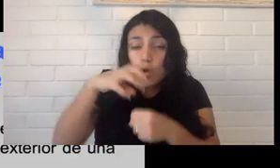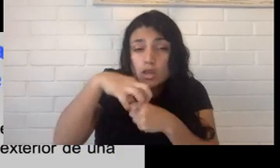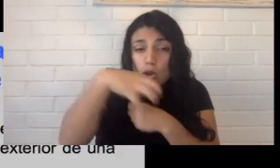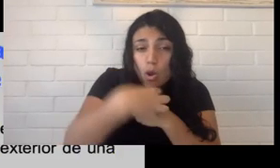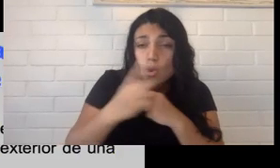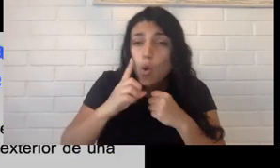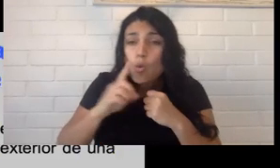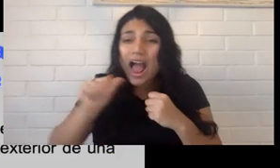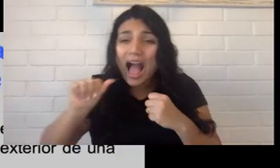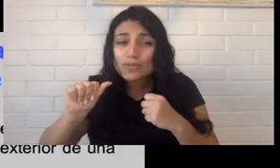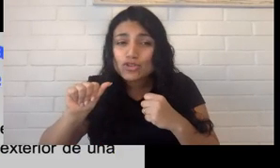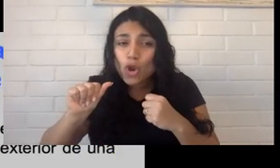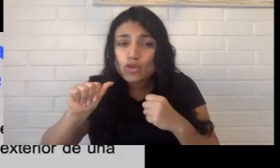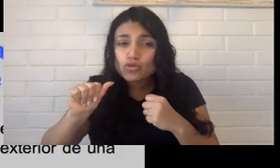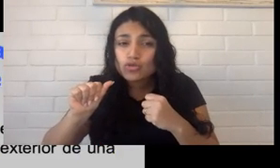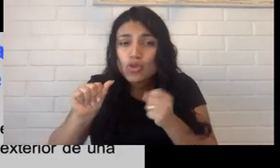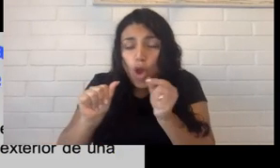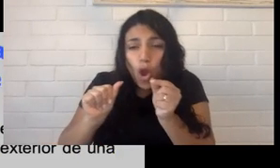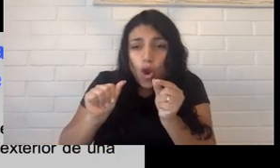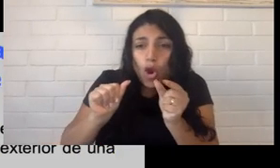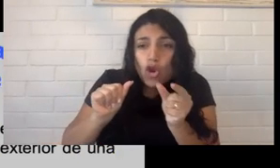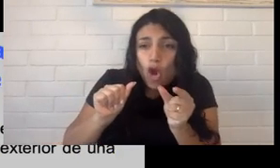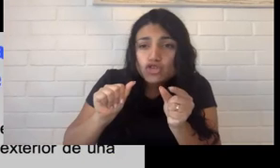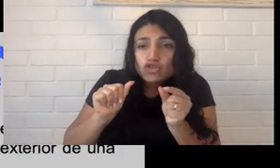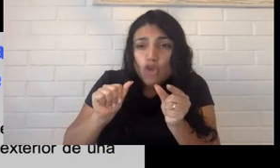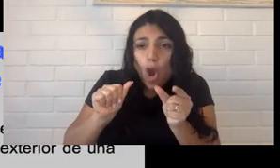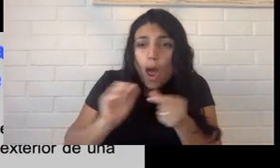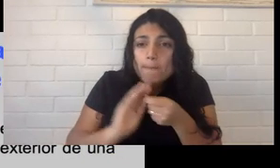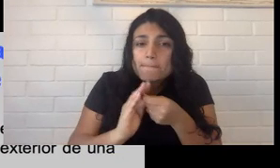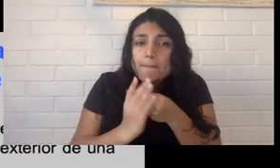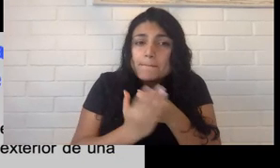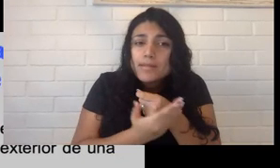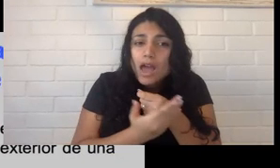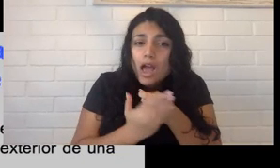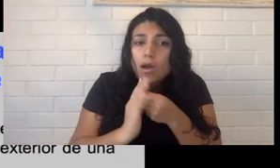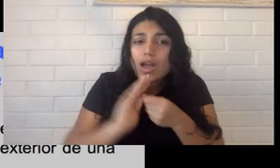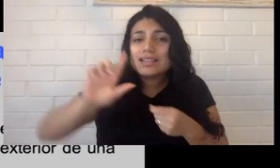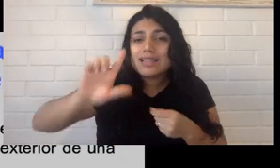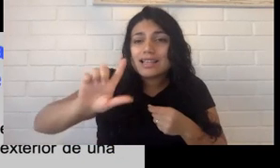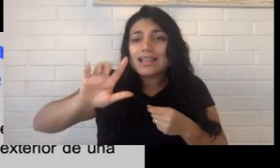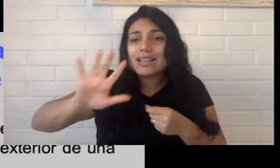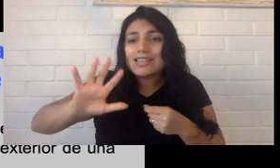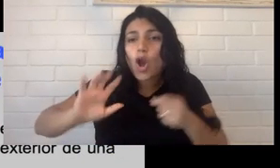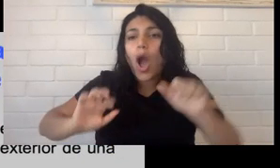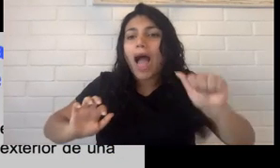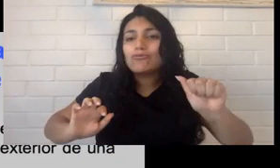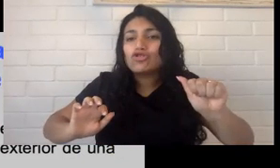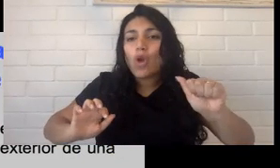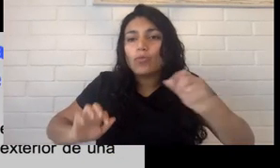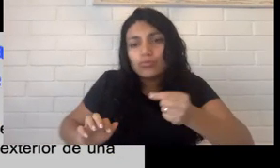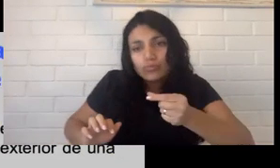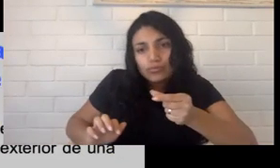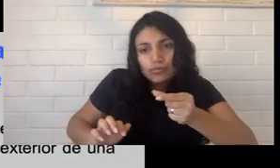básicamente tiene 1 Armstrong, y el grosor de esta membrana es 75 Armstrong. Ahora,